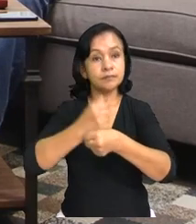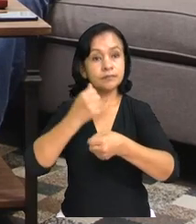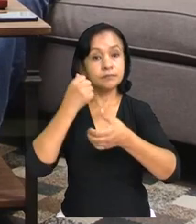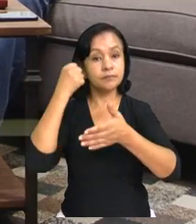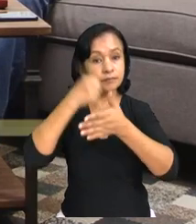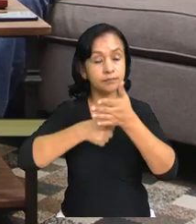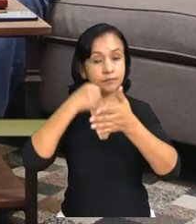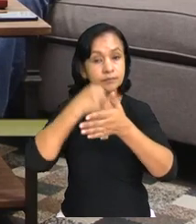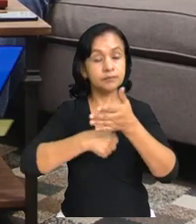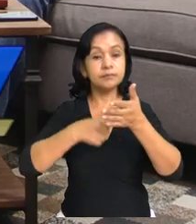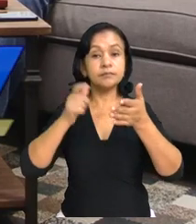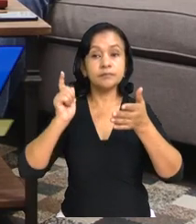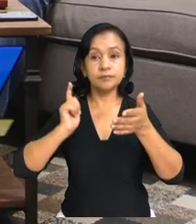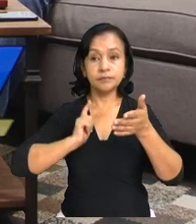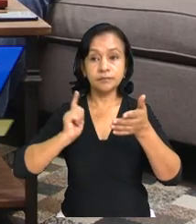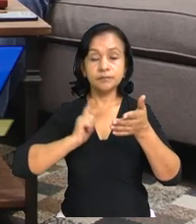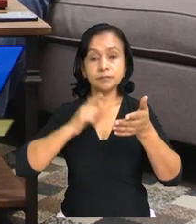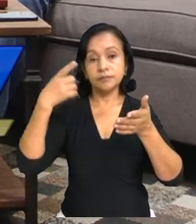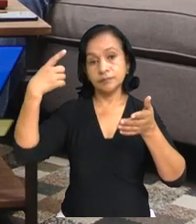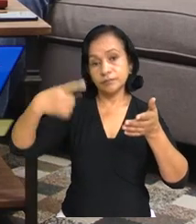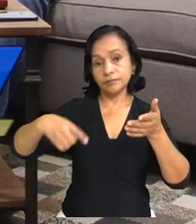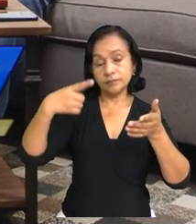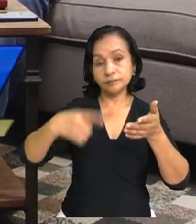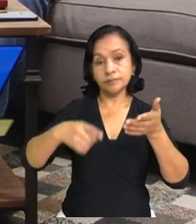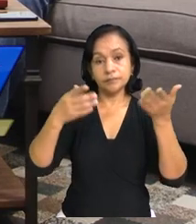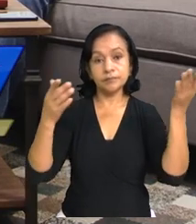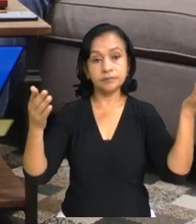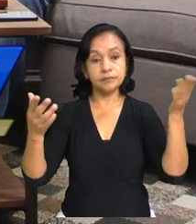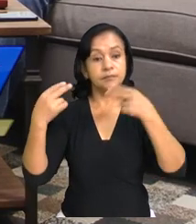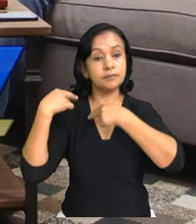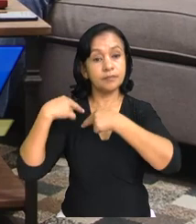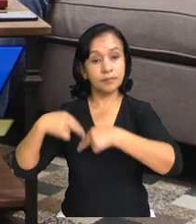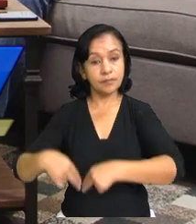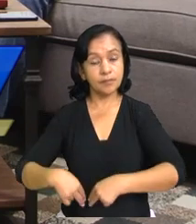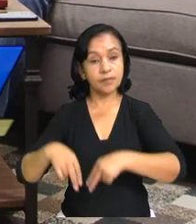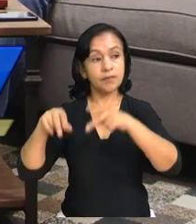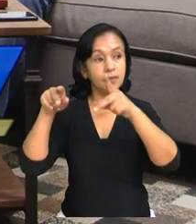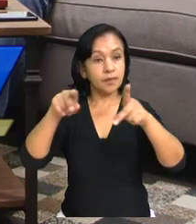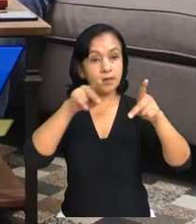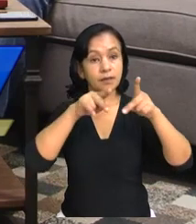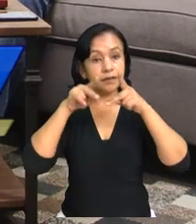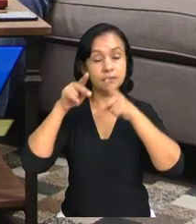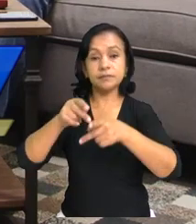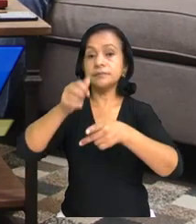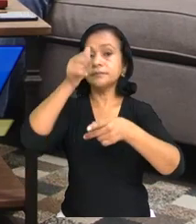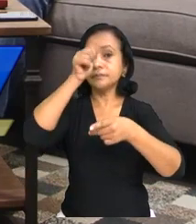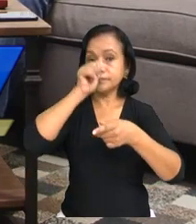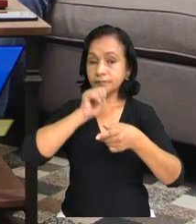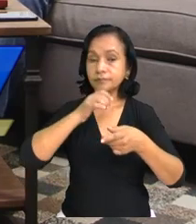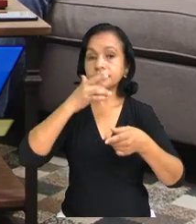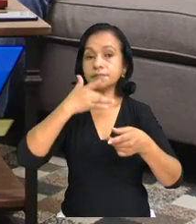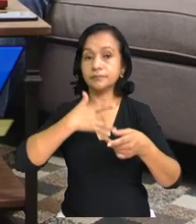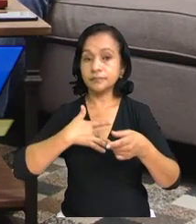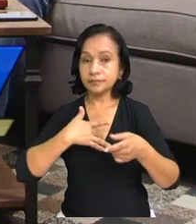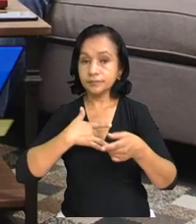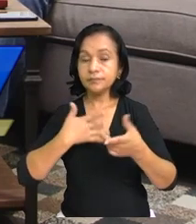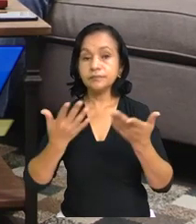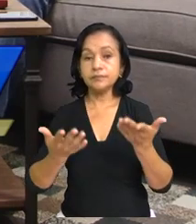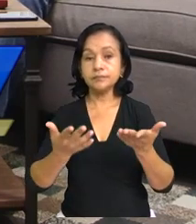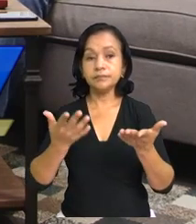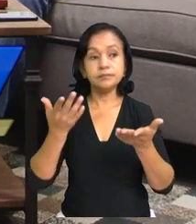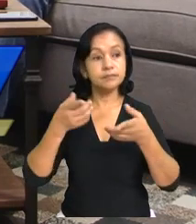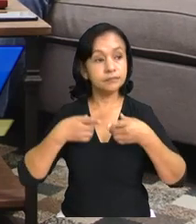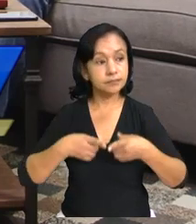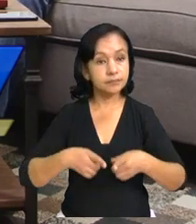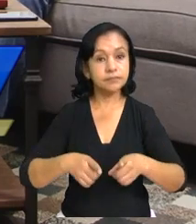luchar para conseguir restituir los derechos humanos de la población rural, su derecho al agua potable, su derecho al saneamiento